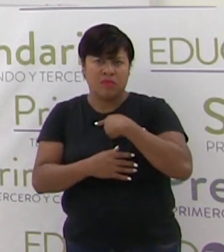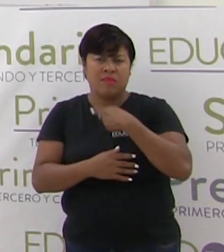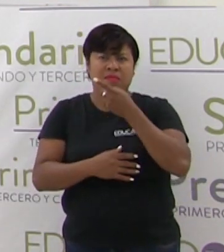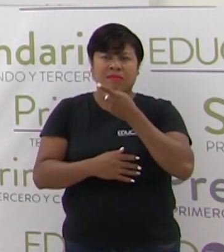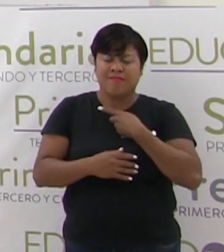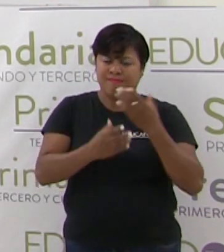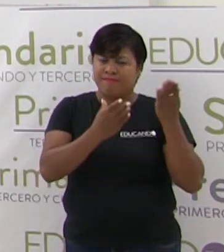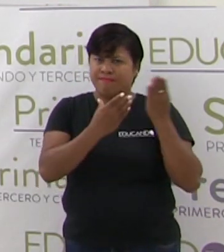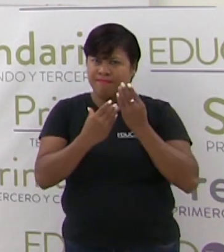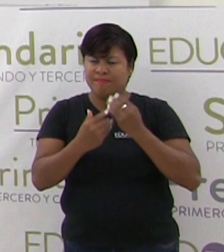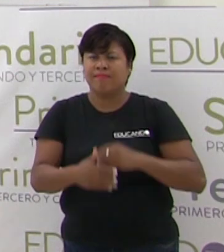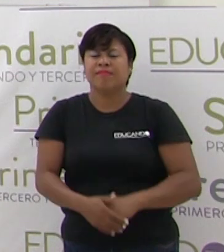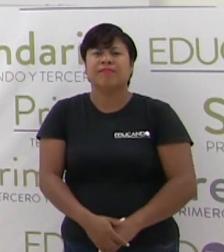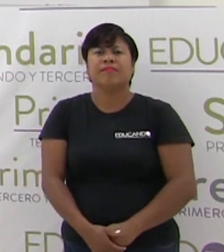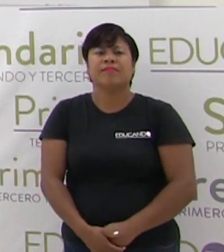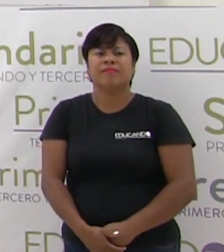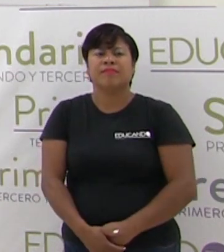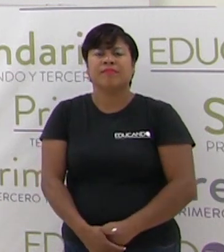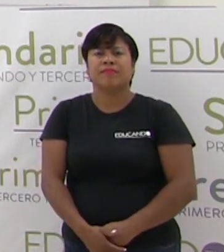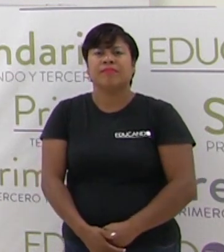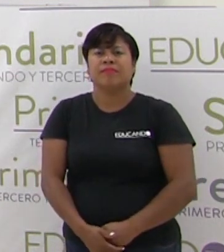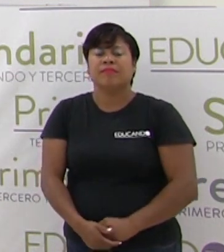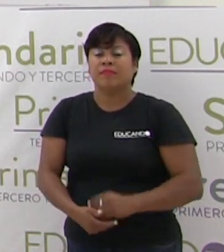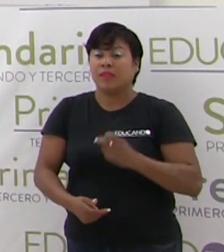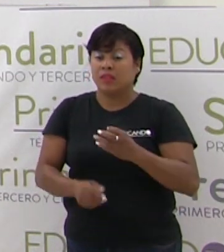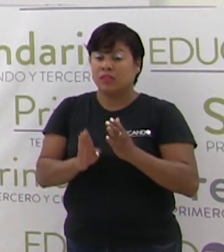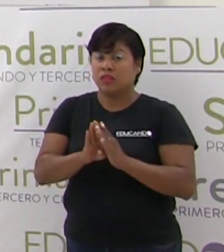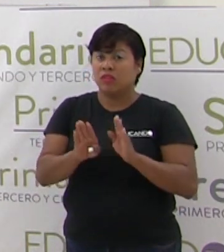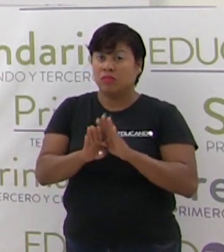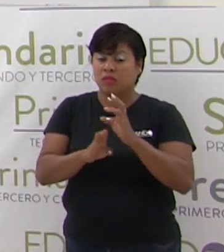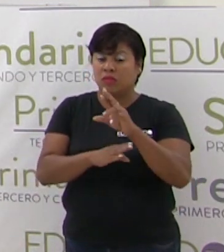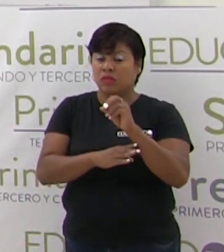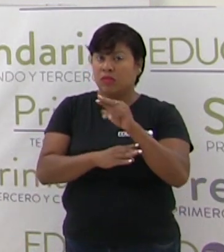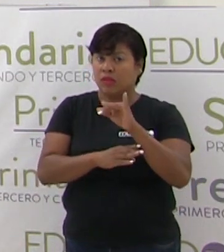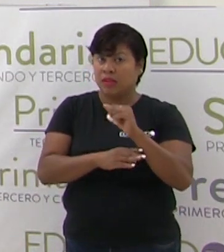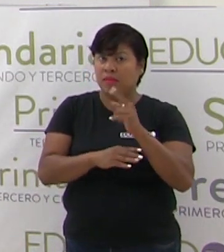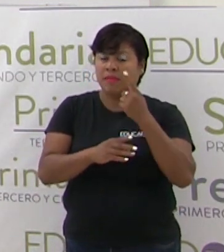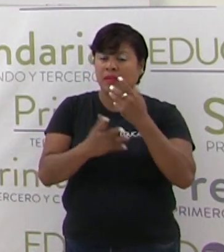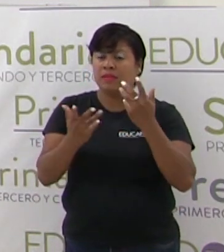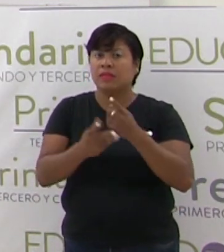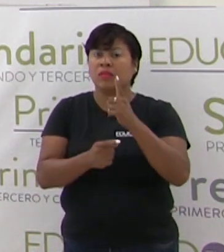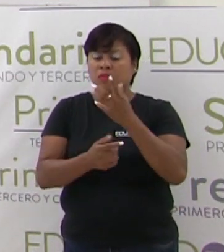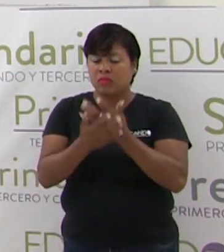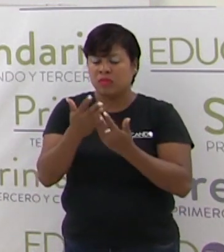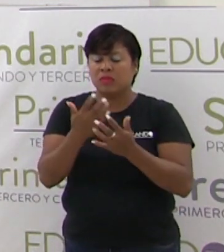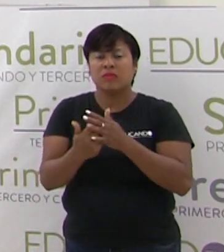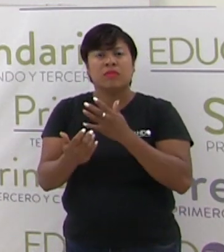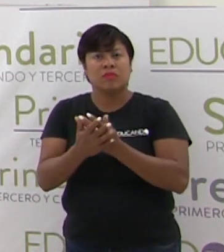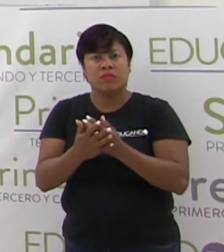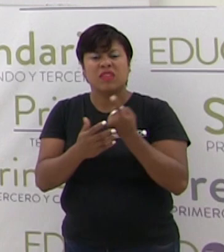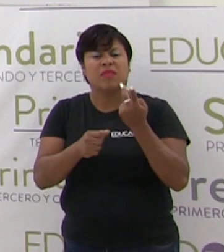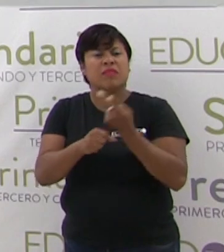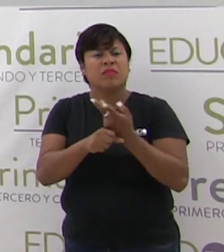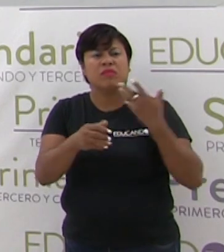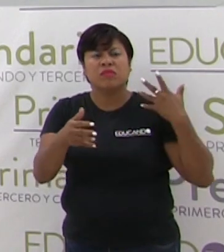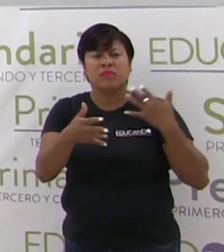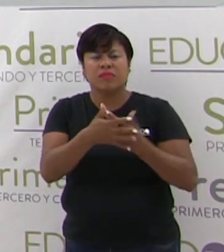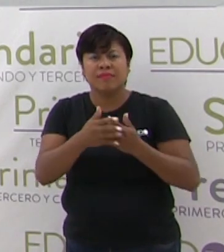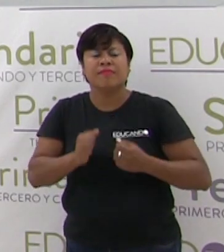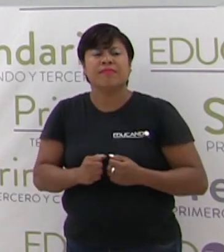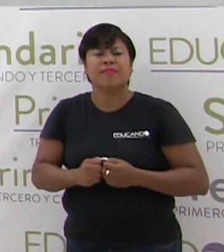lo enseñaron. La función de la crónica sirve para iluminar un hecho, un